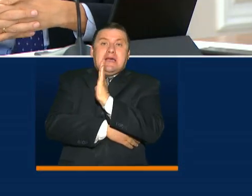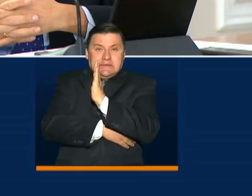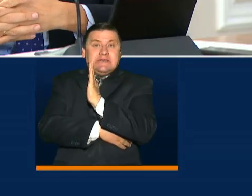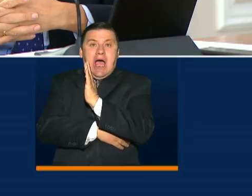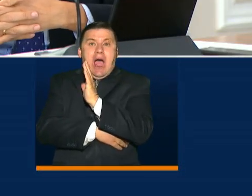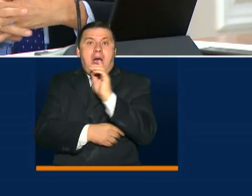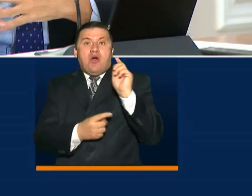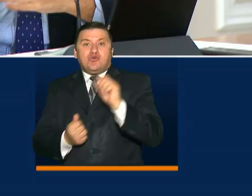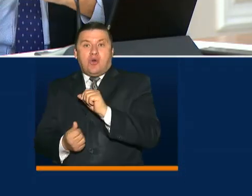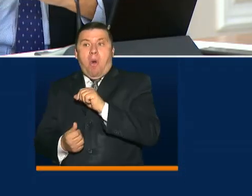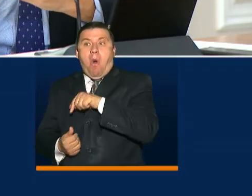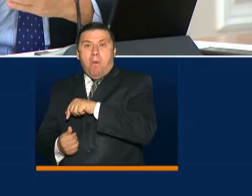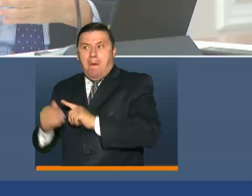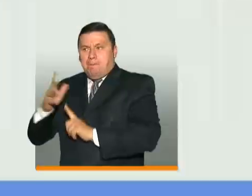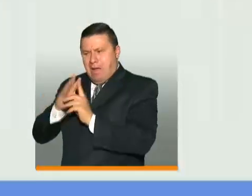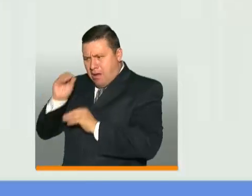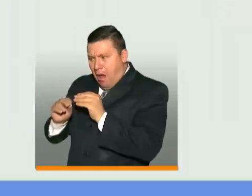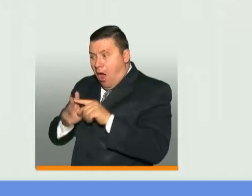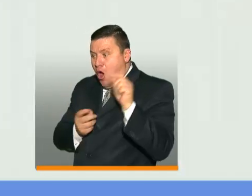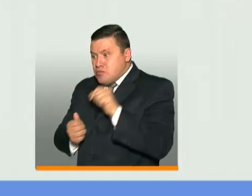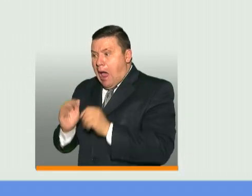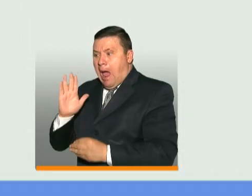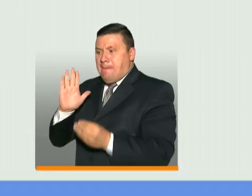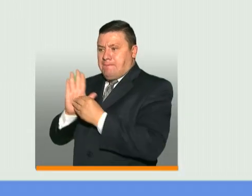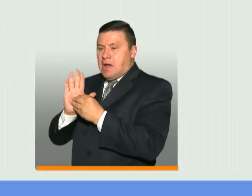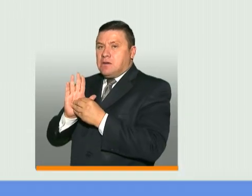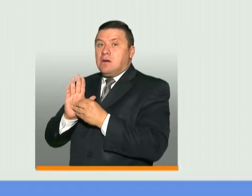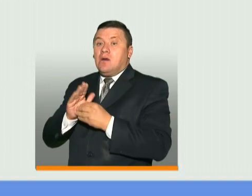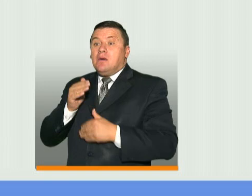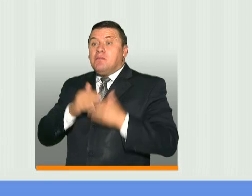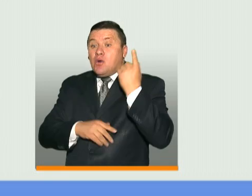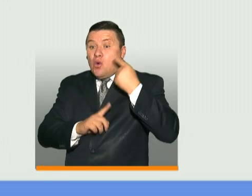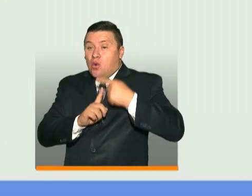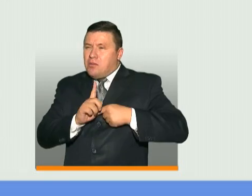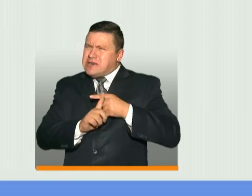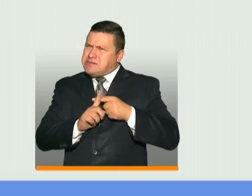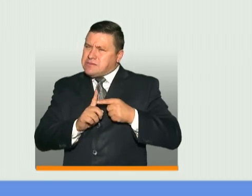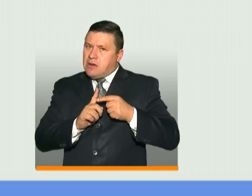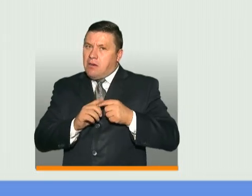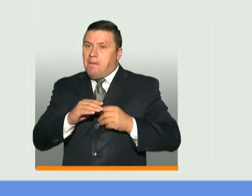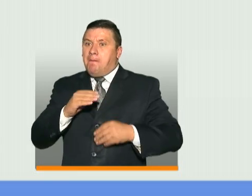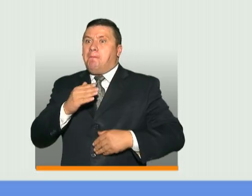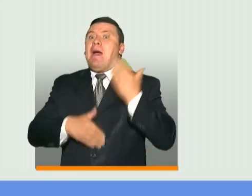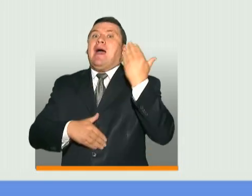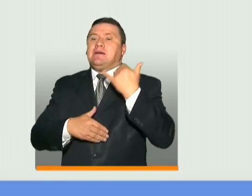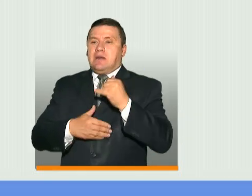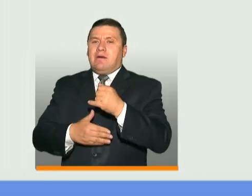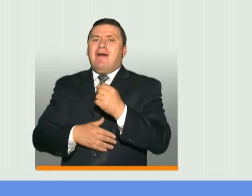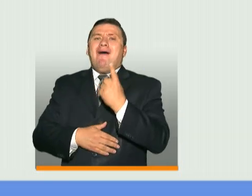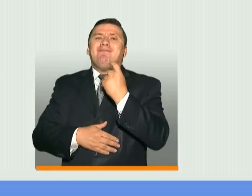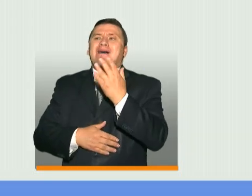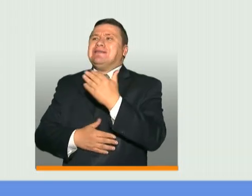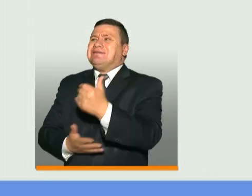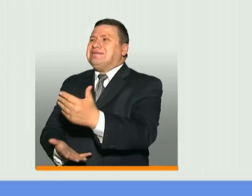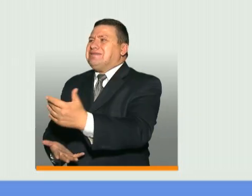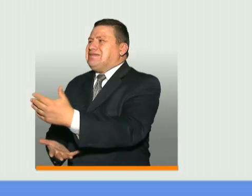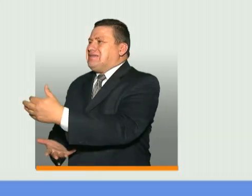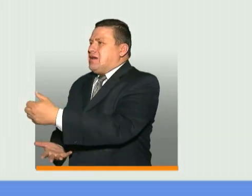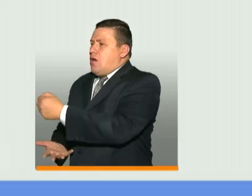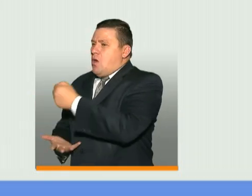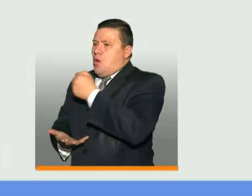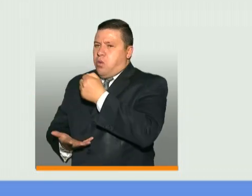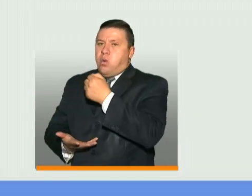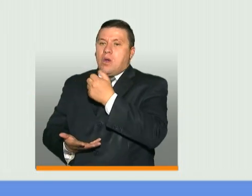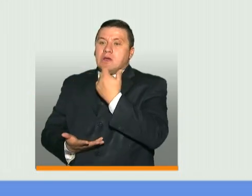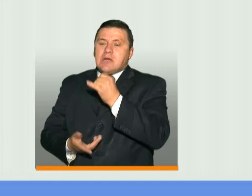al desempleo y de esa manera lo reactivamos hace un mes y medio, pero aquí faltaban recursos y hemos logrado